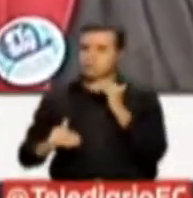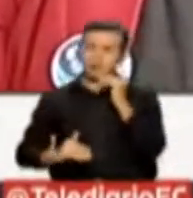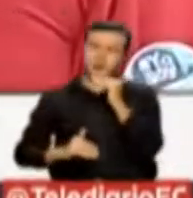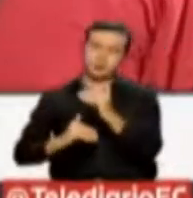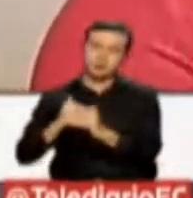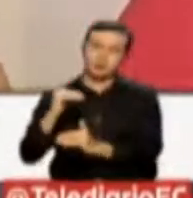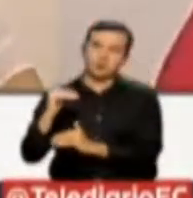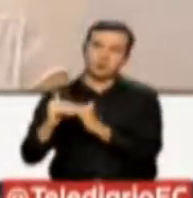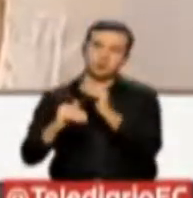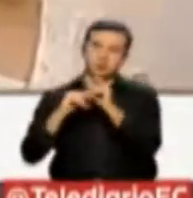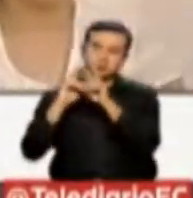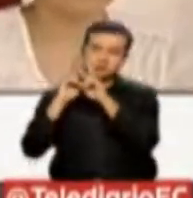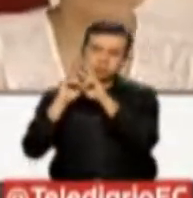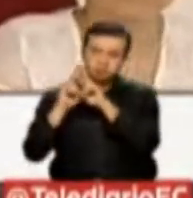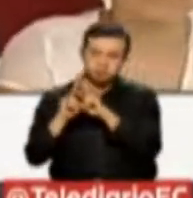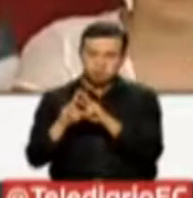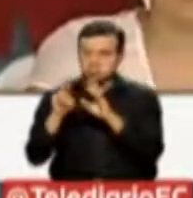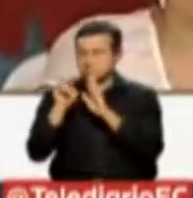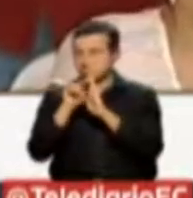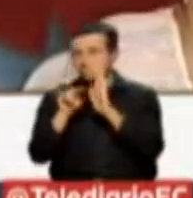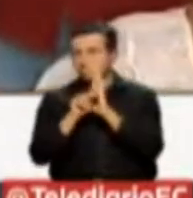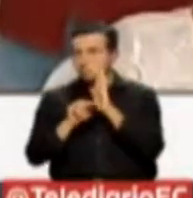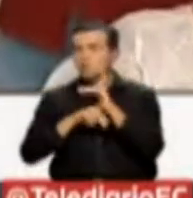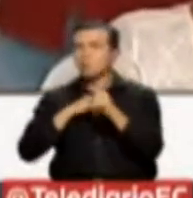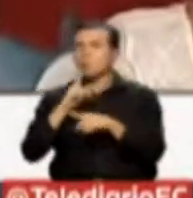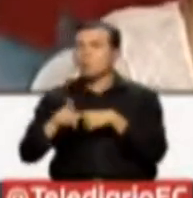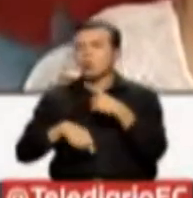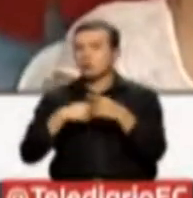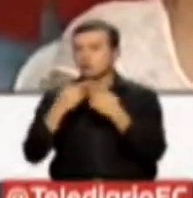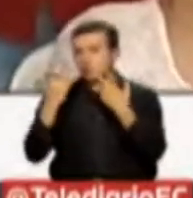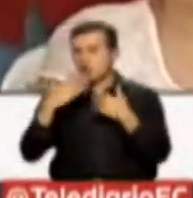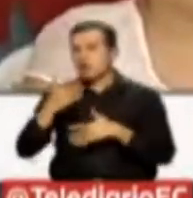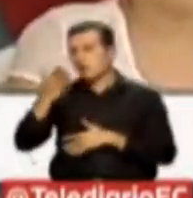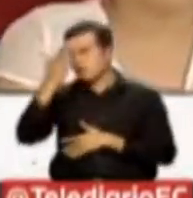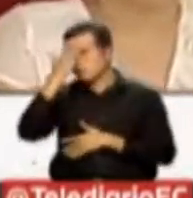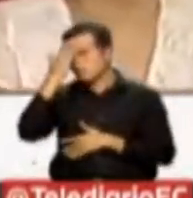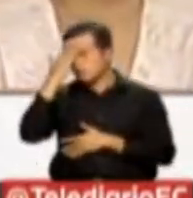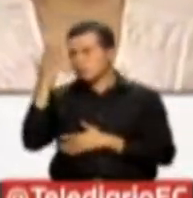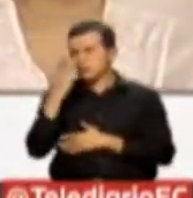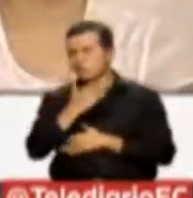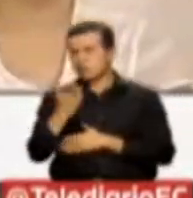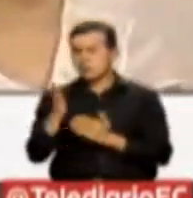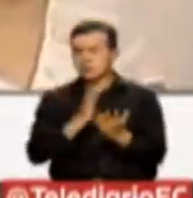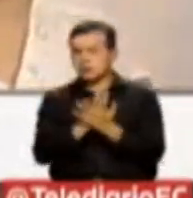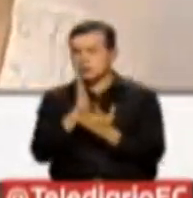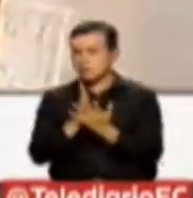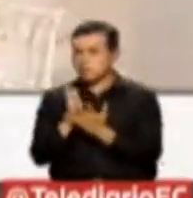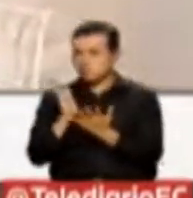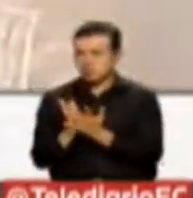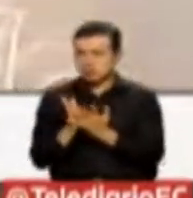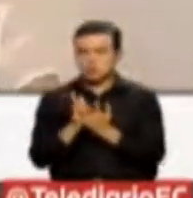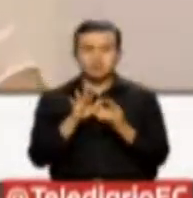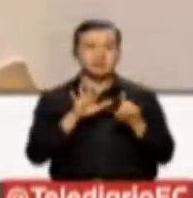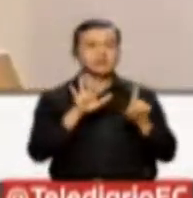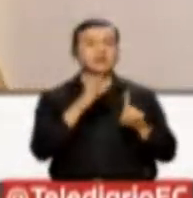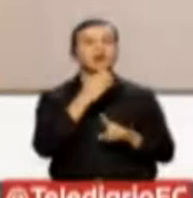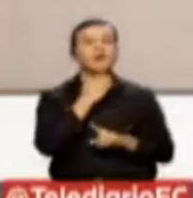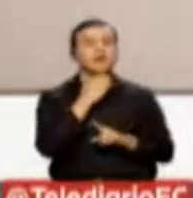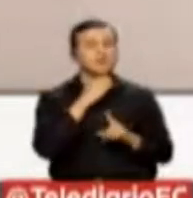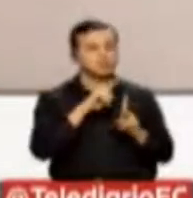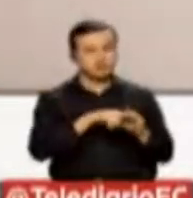proceso de revisar ya las notas. ¿Cuándo ellos podrían ya postularse a las carreras? A partir del 6 de